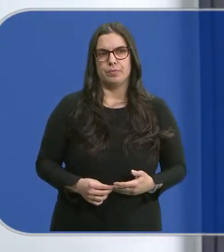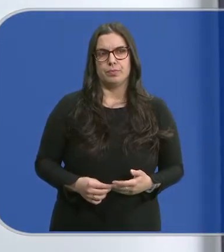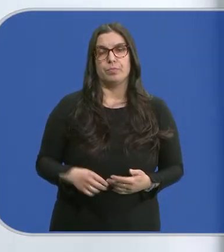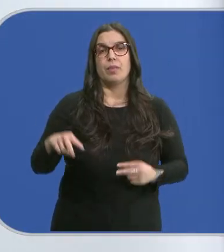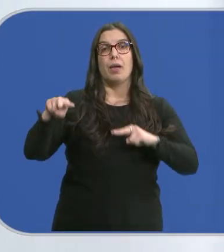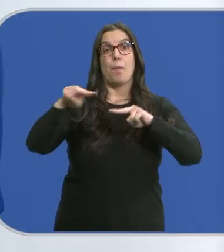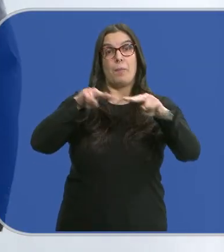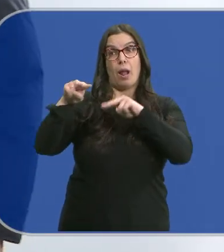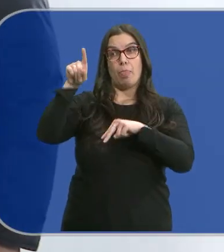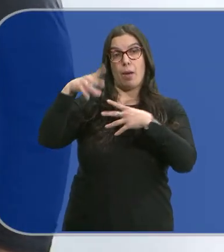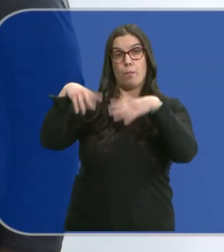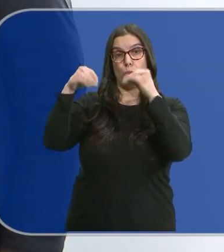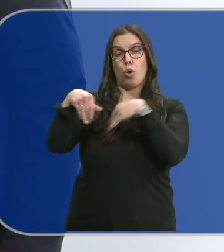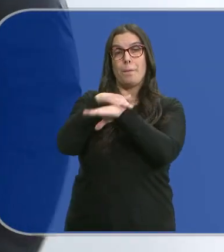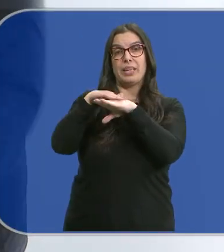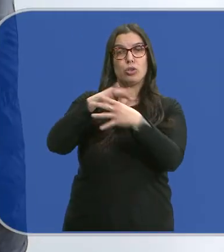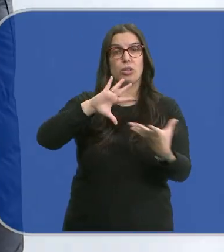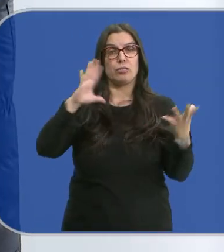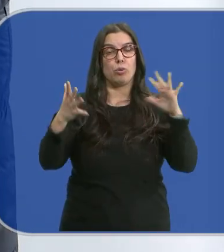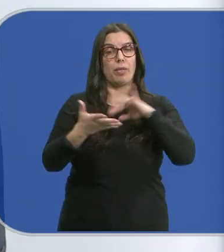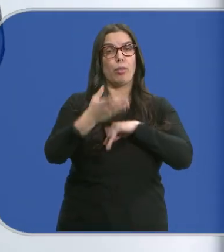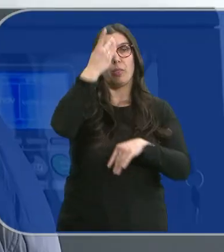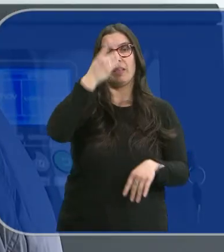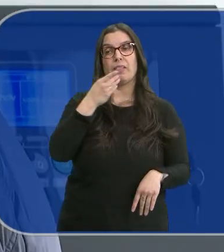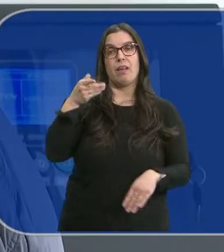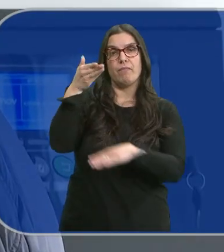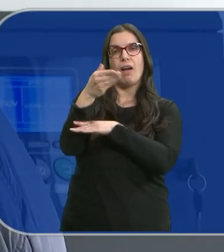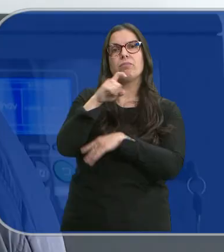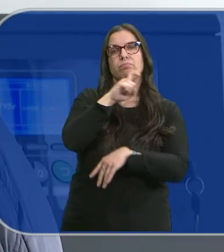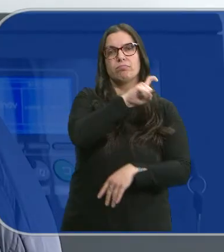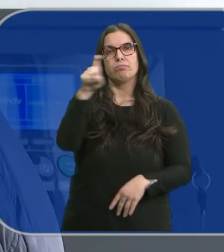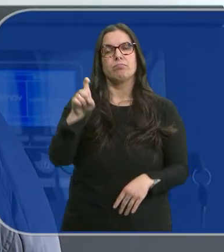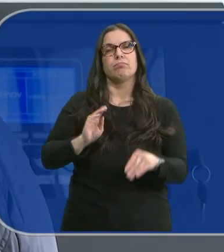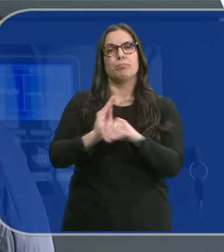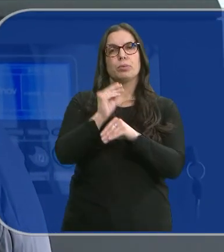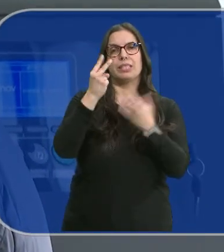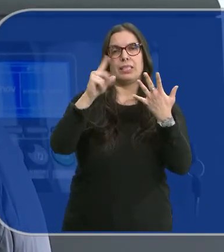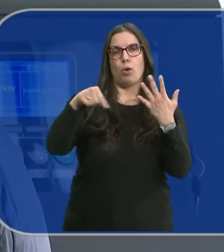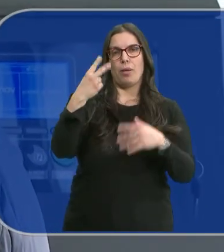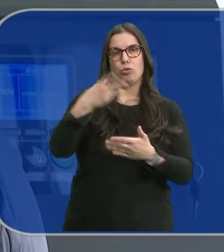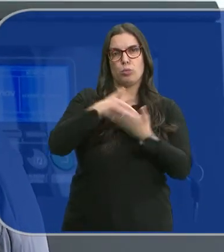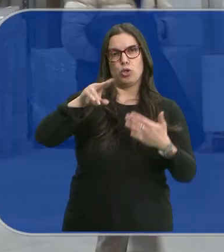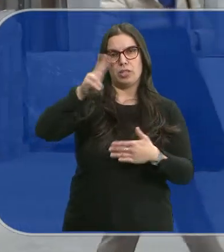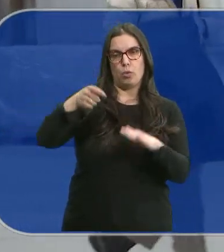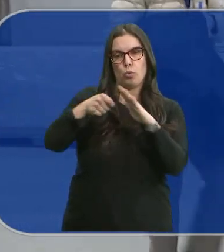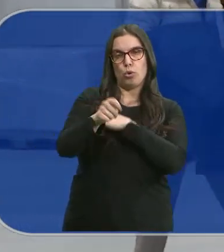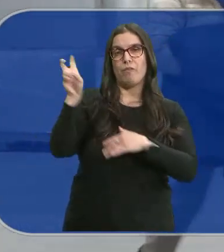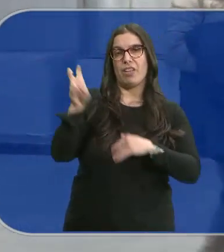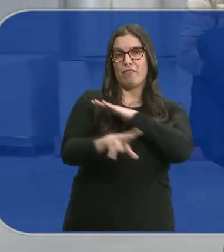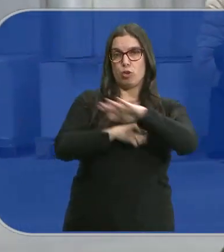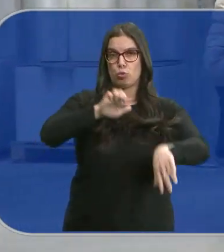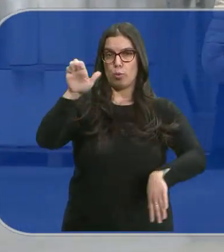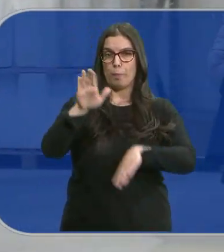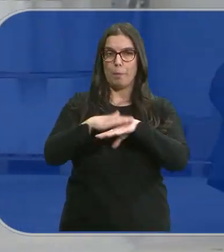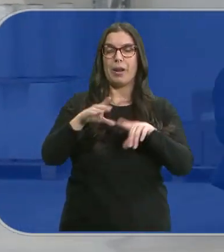En Miranda de Ebro, Burgos, el ministro de Transformación Digital, Óscar López, ha anunciado una inversión de 7,2 millones procedentes de fondos europeos